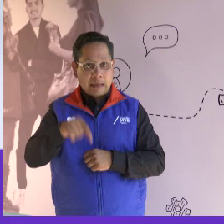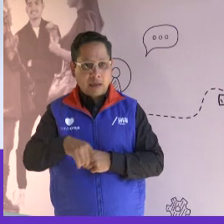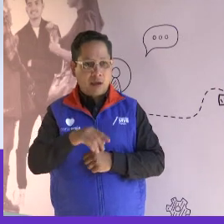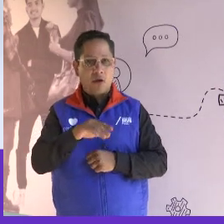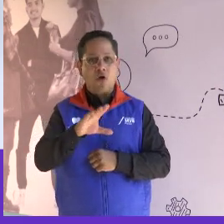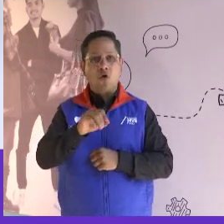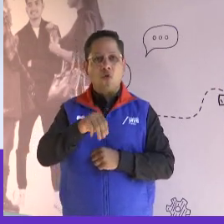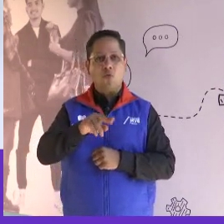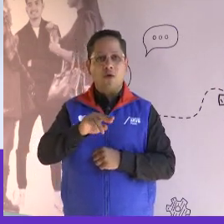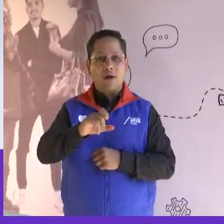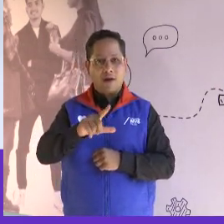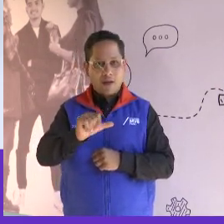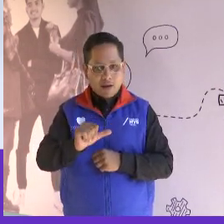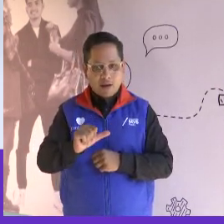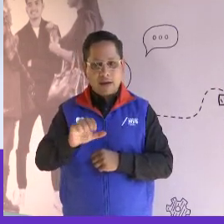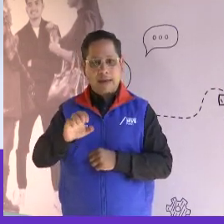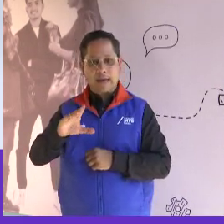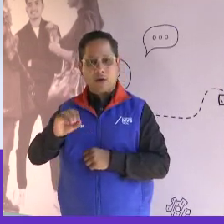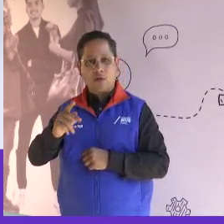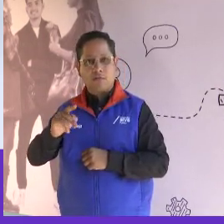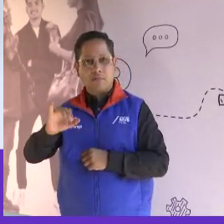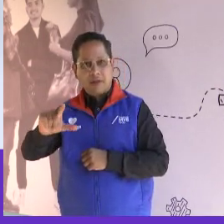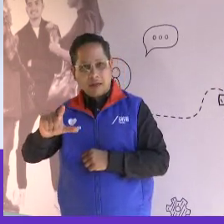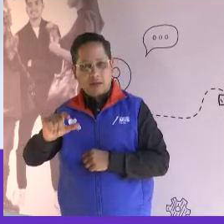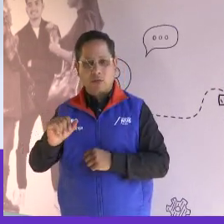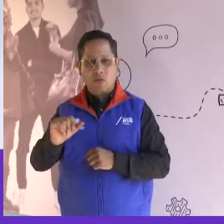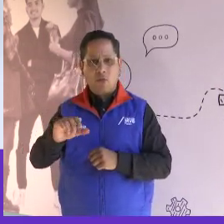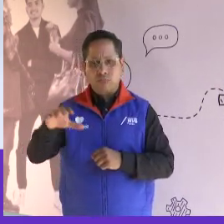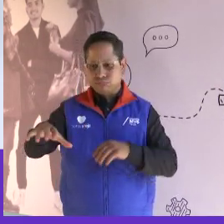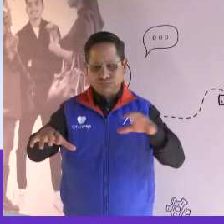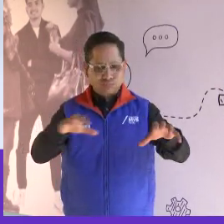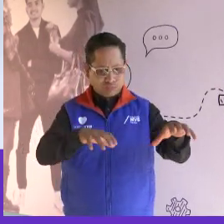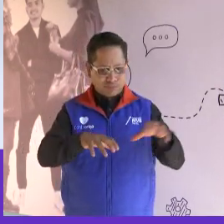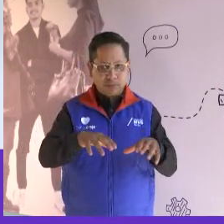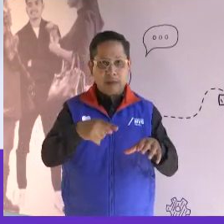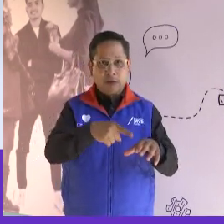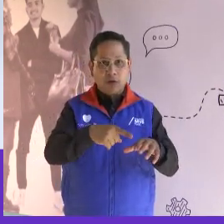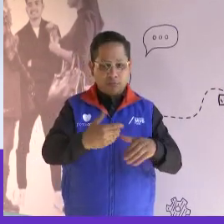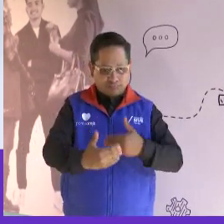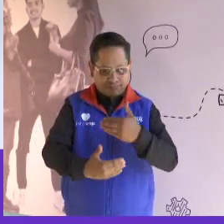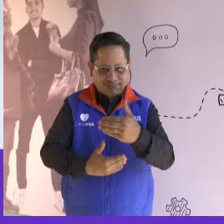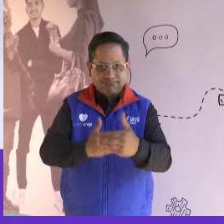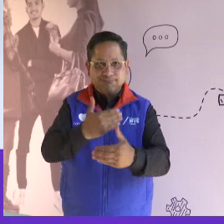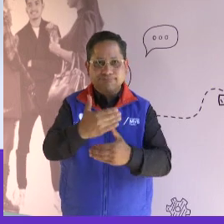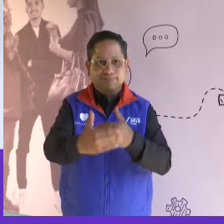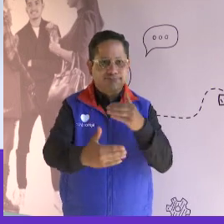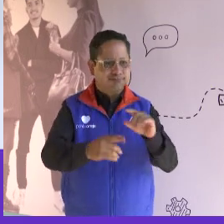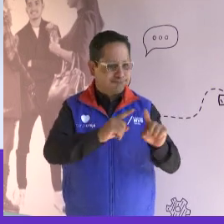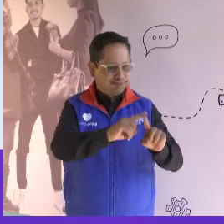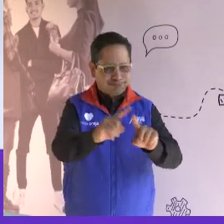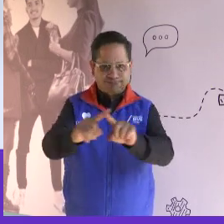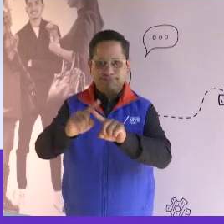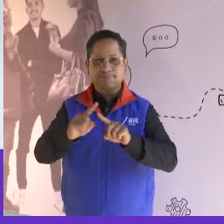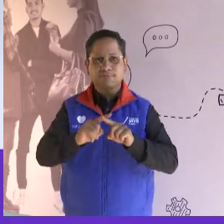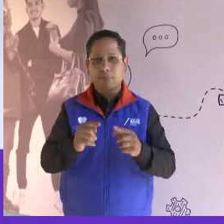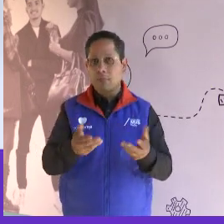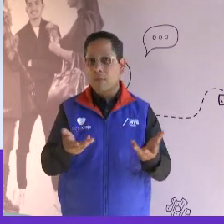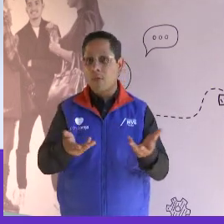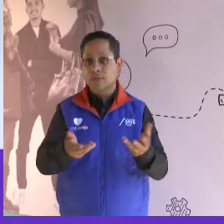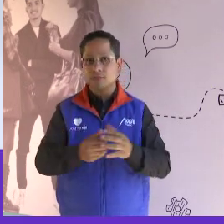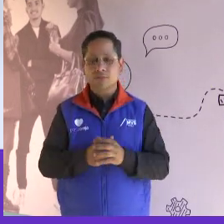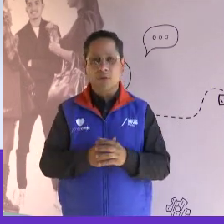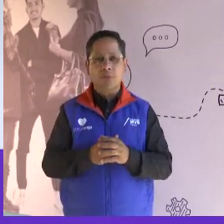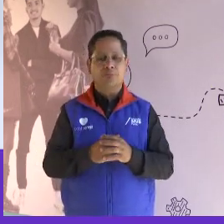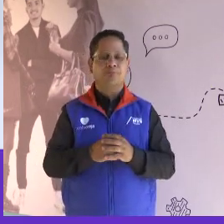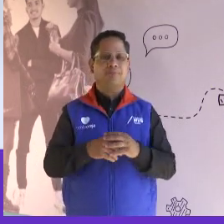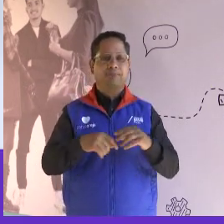Ecopil y la Red por la Rendición de Cuentas están trabajando procesos de trabajo en red en diferentes territorios. Y